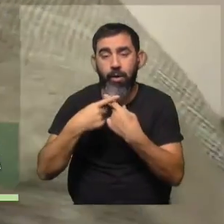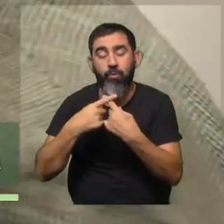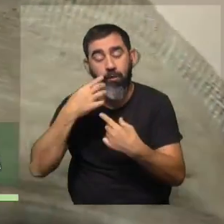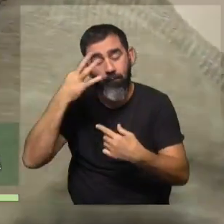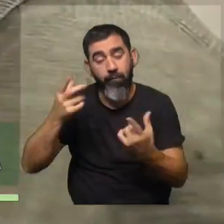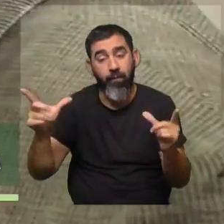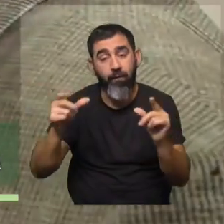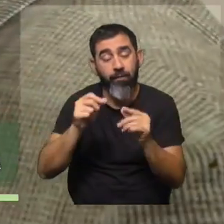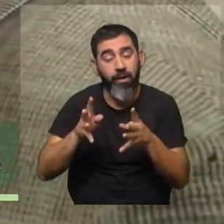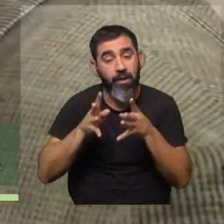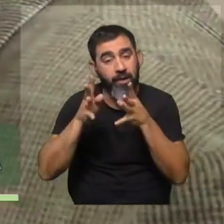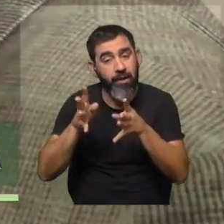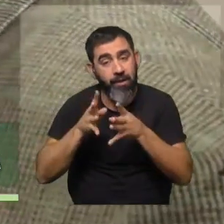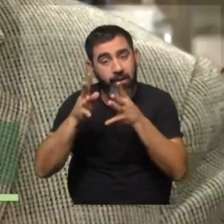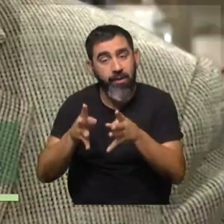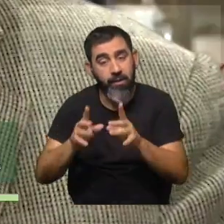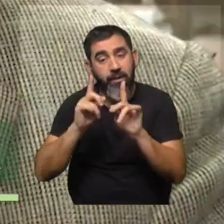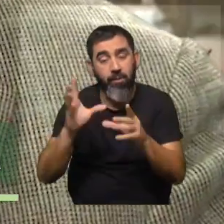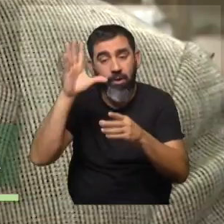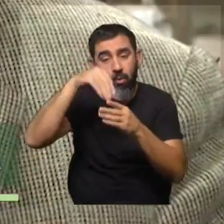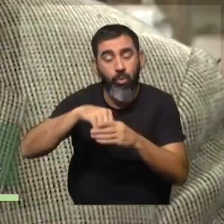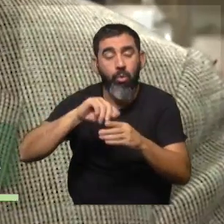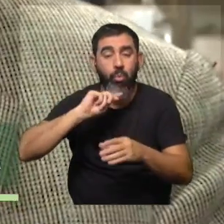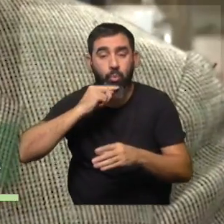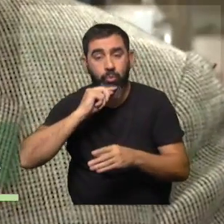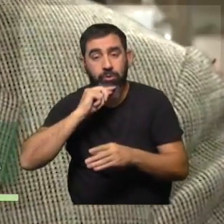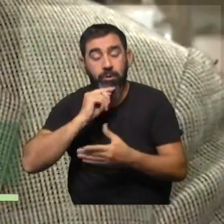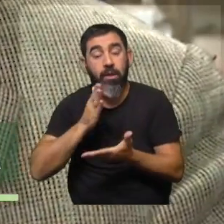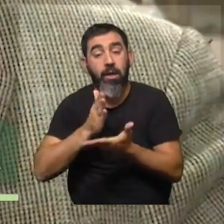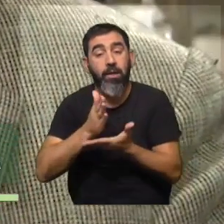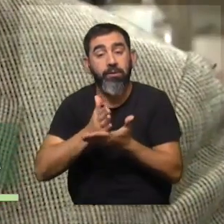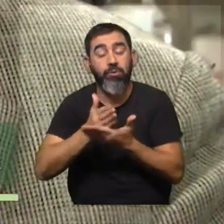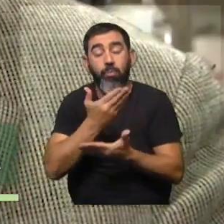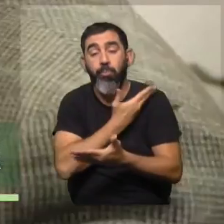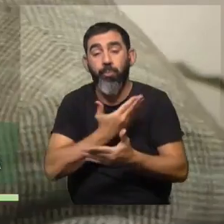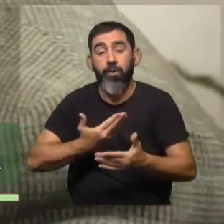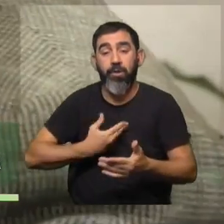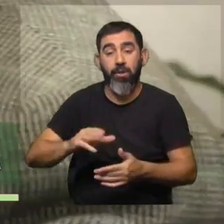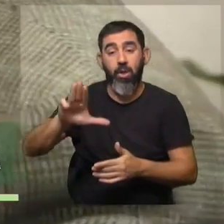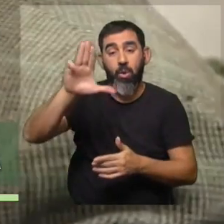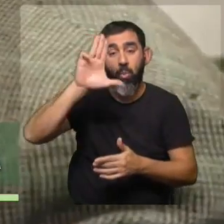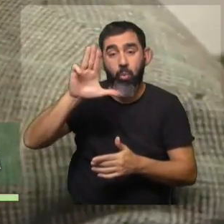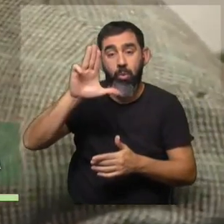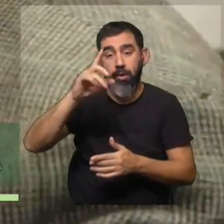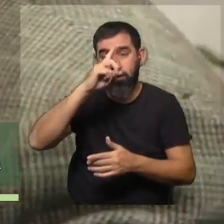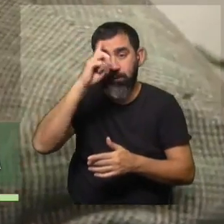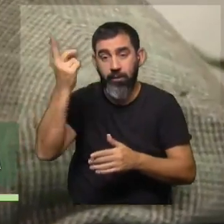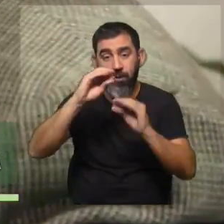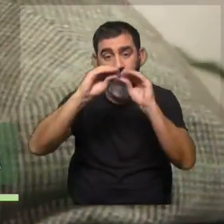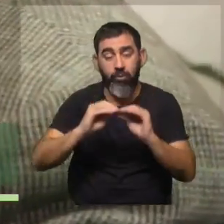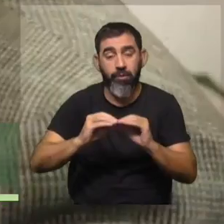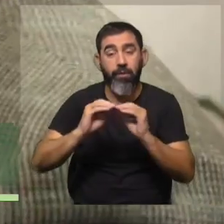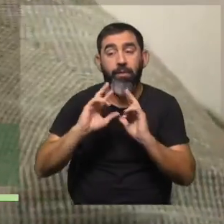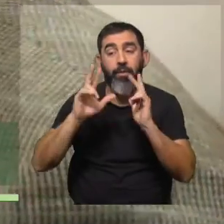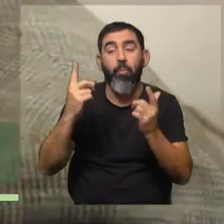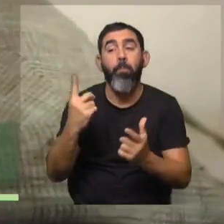poner fin a las hostilidades debe incluir a Moscú el asesor del presidente Lula para asuntos internacionales afirmó durante la